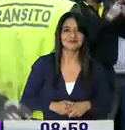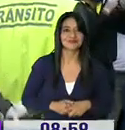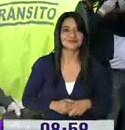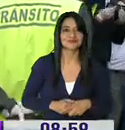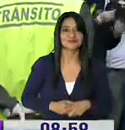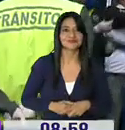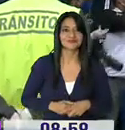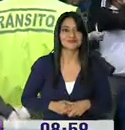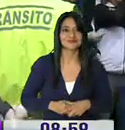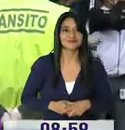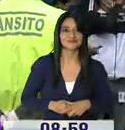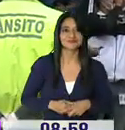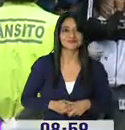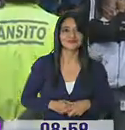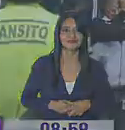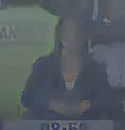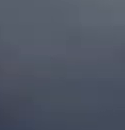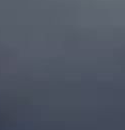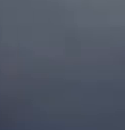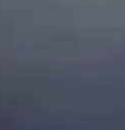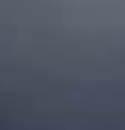Sofía Vintimilla.